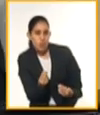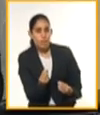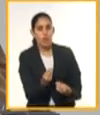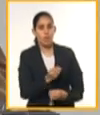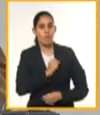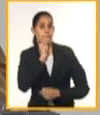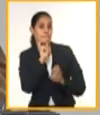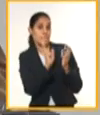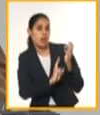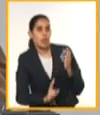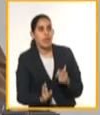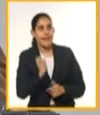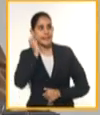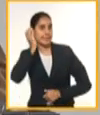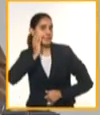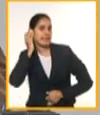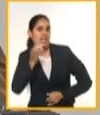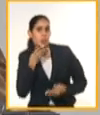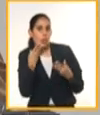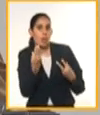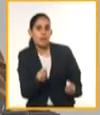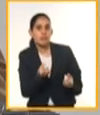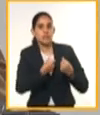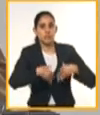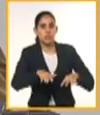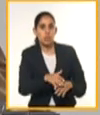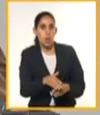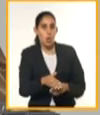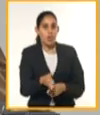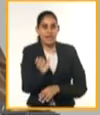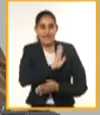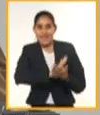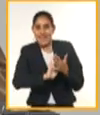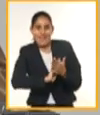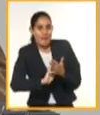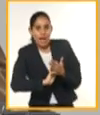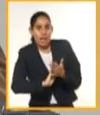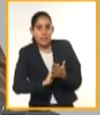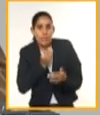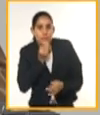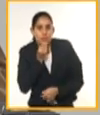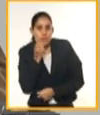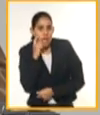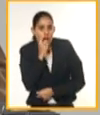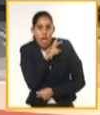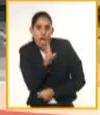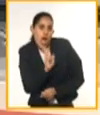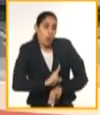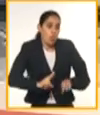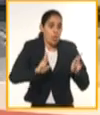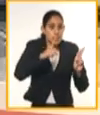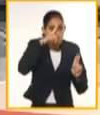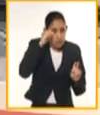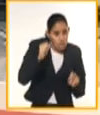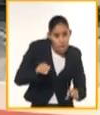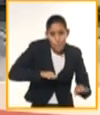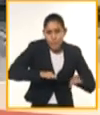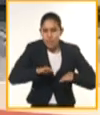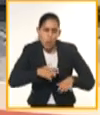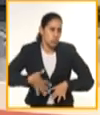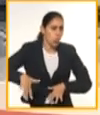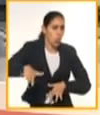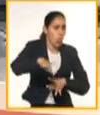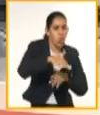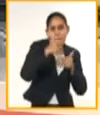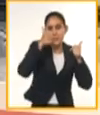enfrentamiento, Mejías? Nadie podía, en medio de que se decía habría un acuerdo, estaba preparado todo en la Casa Blanca para